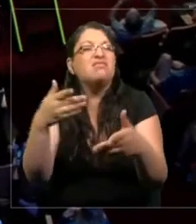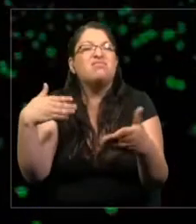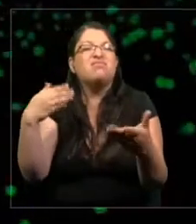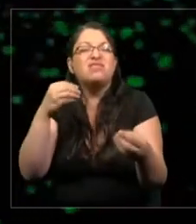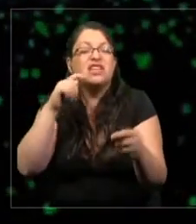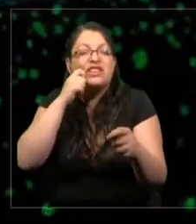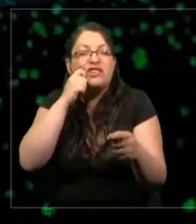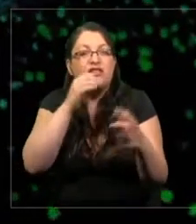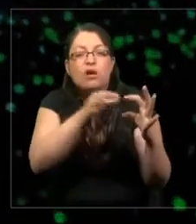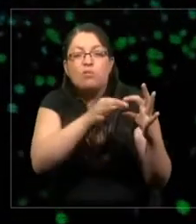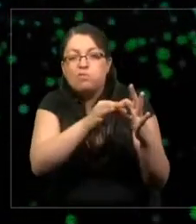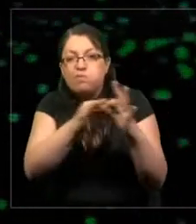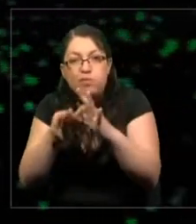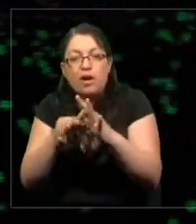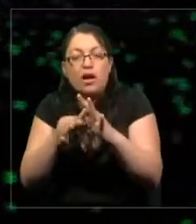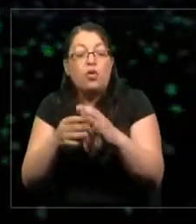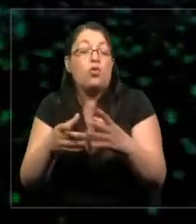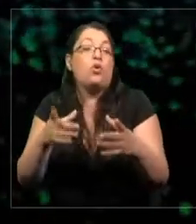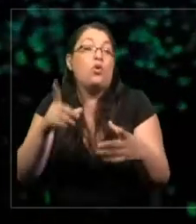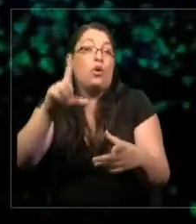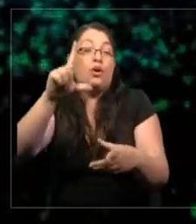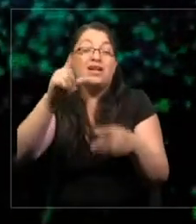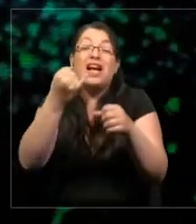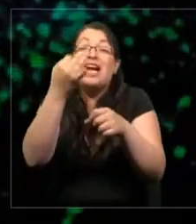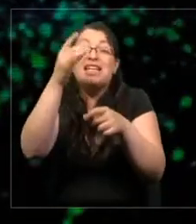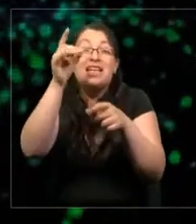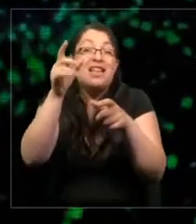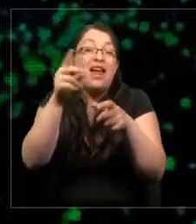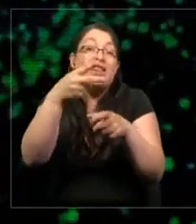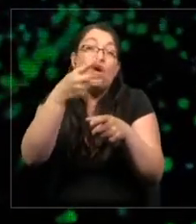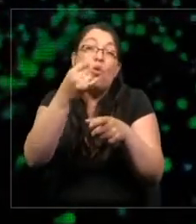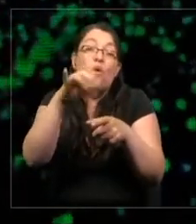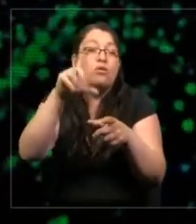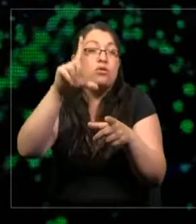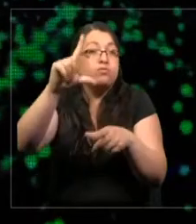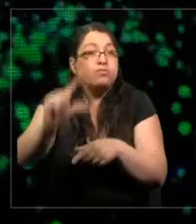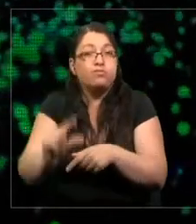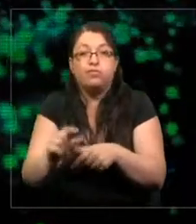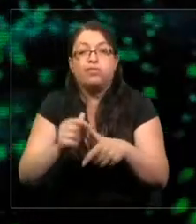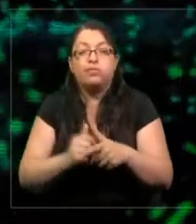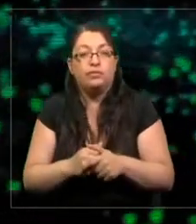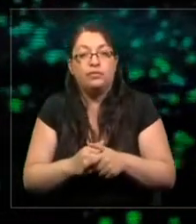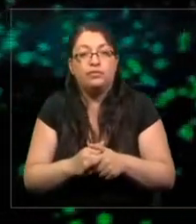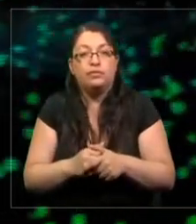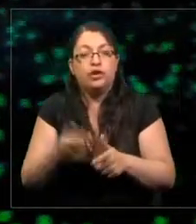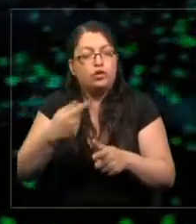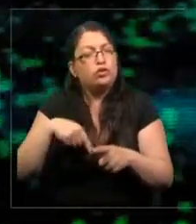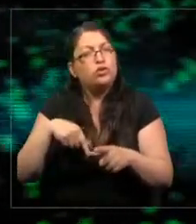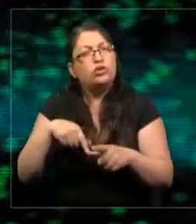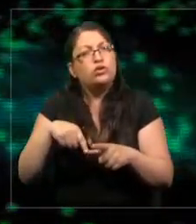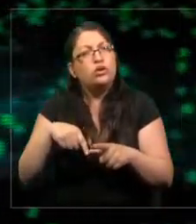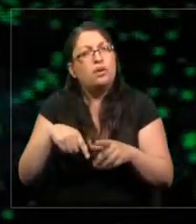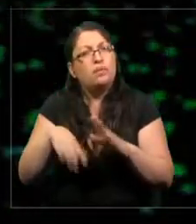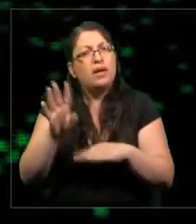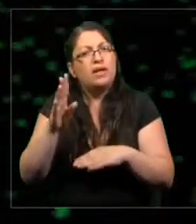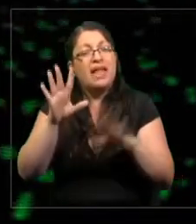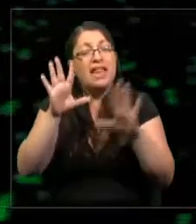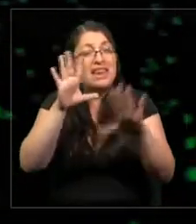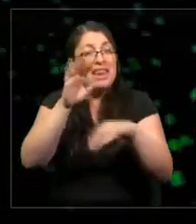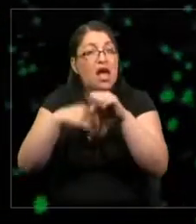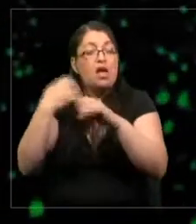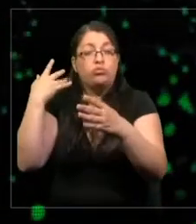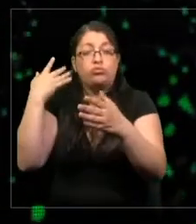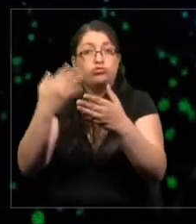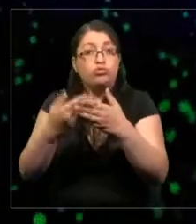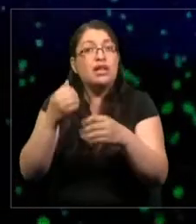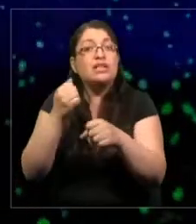años en una degradación muy significativa de las poblaciones de esta especie nosotros venimos trabajando hace más de una década en